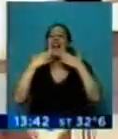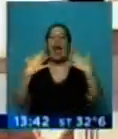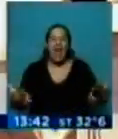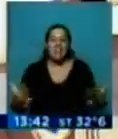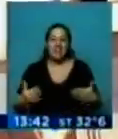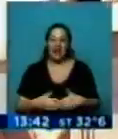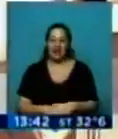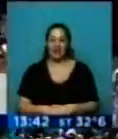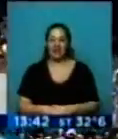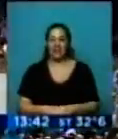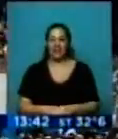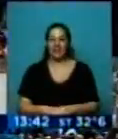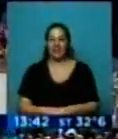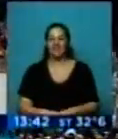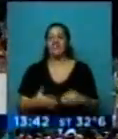¡Gracias!